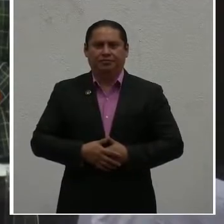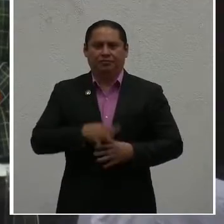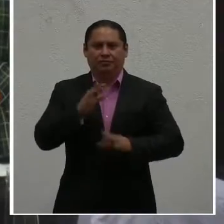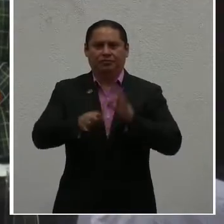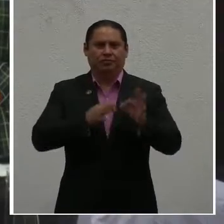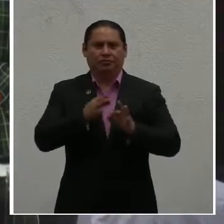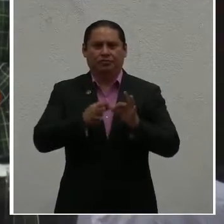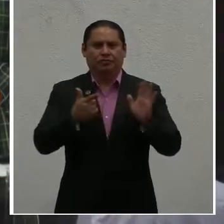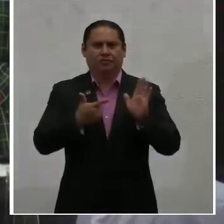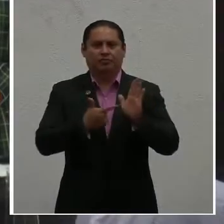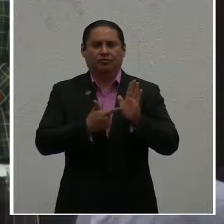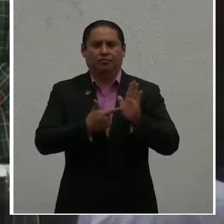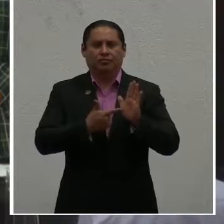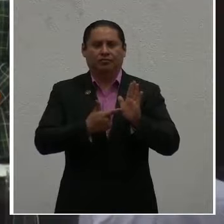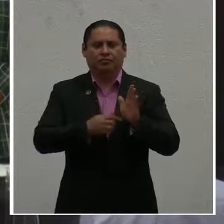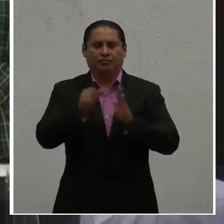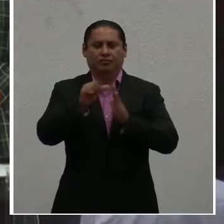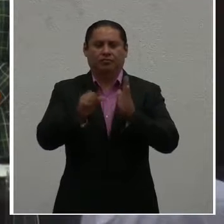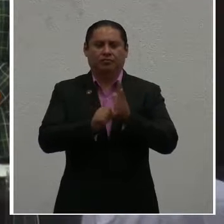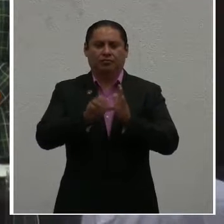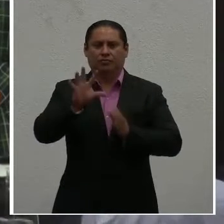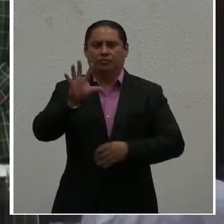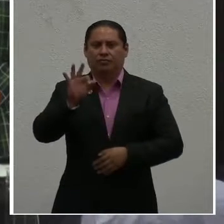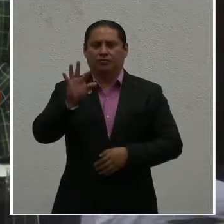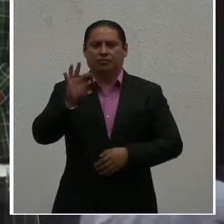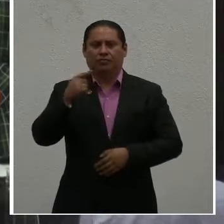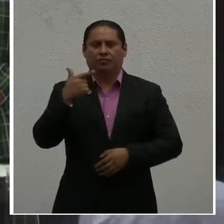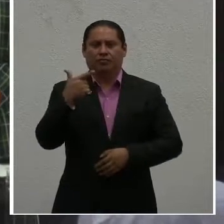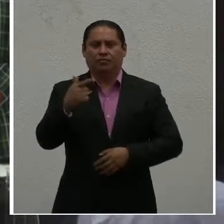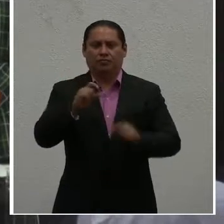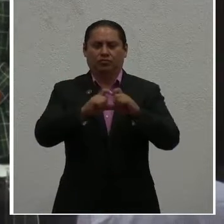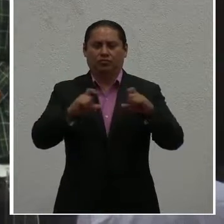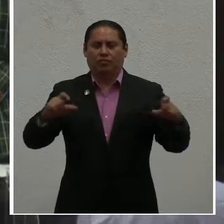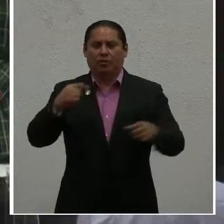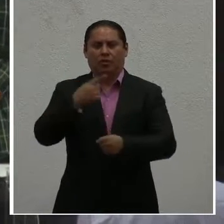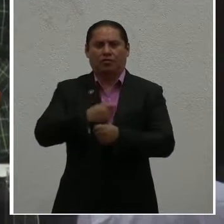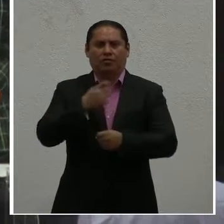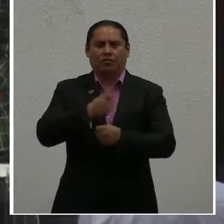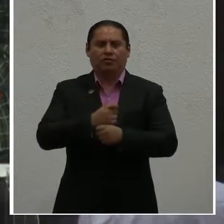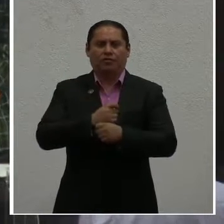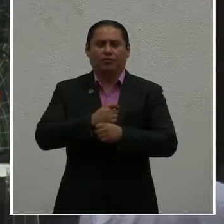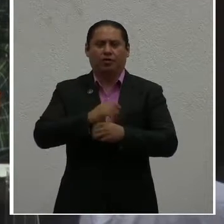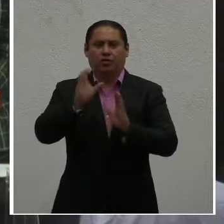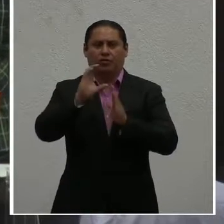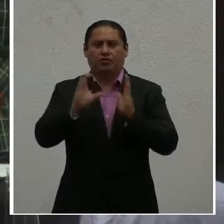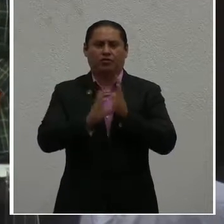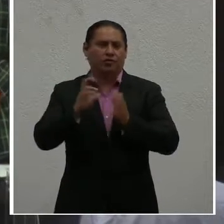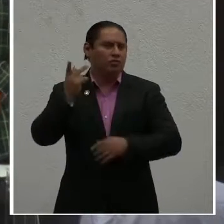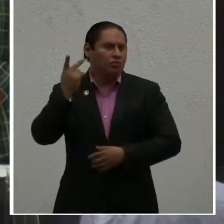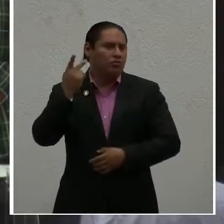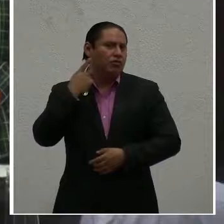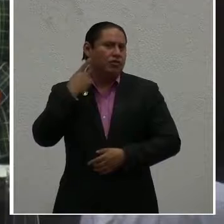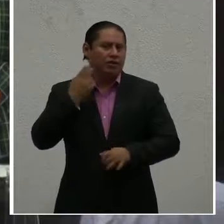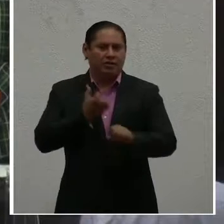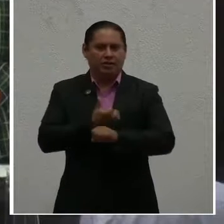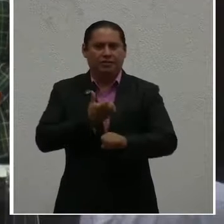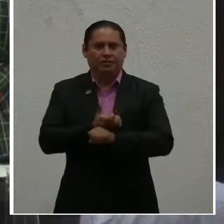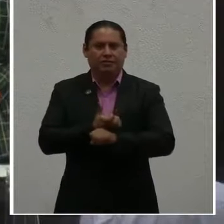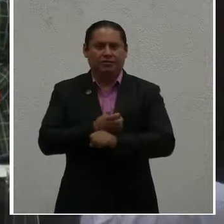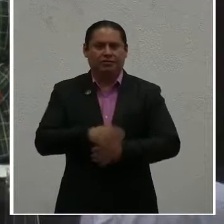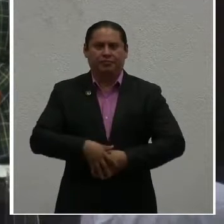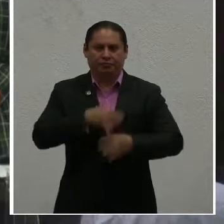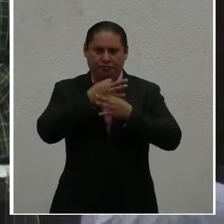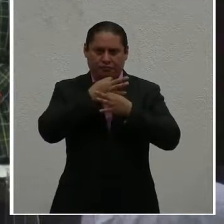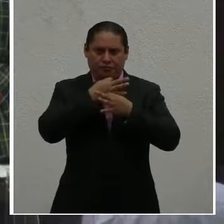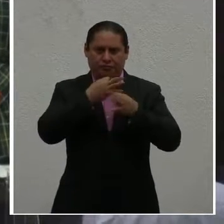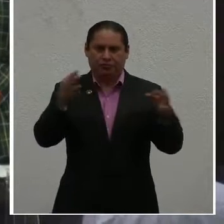da conformidad con lo dispuesto por el artículo 47, fracción primera de la Constitución Política Local, declara